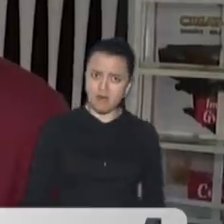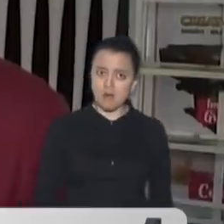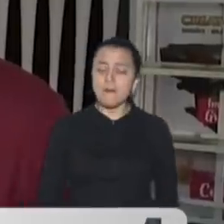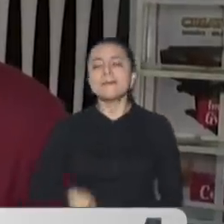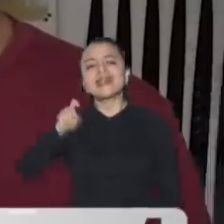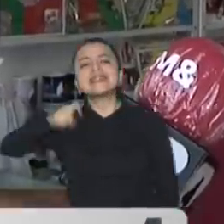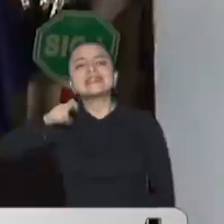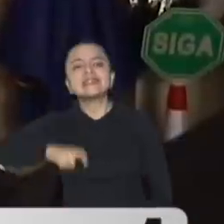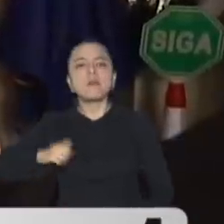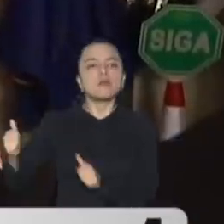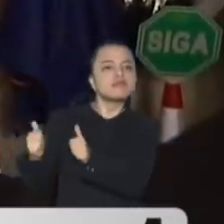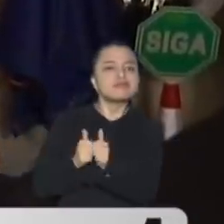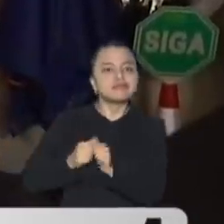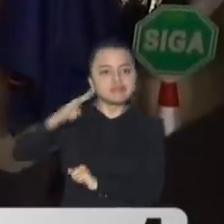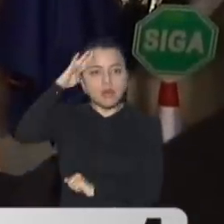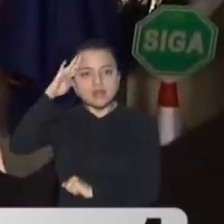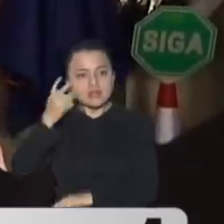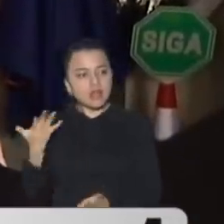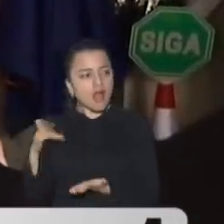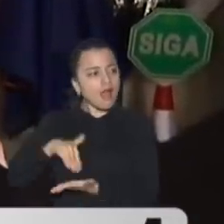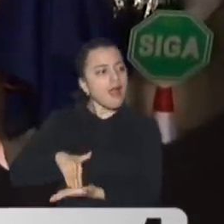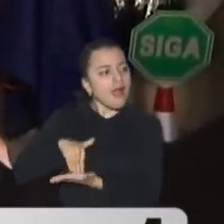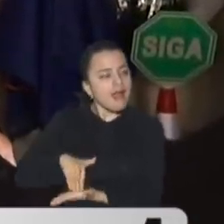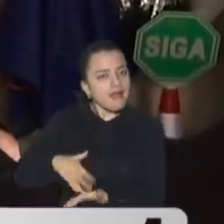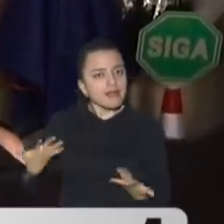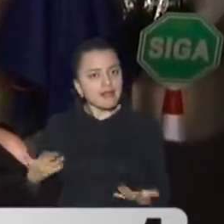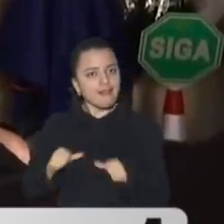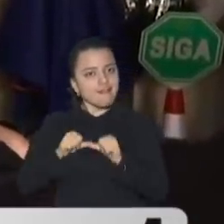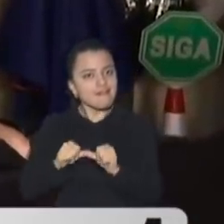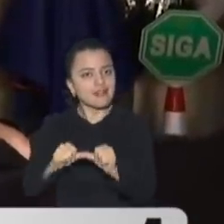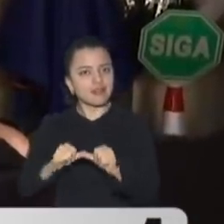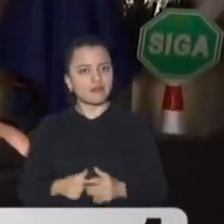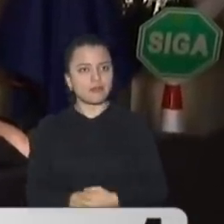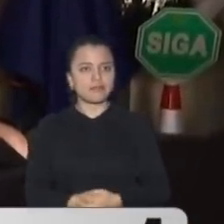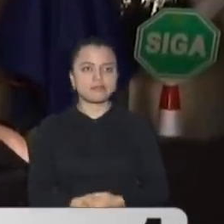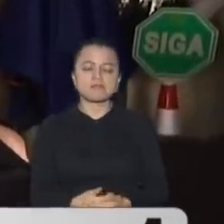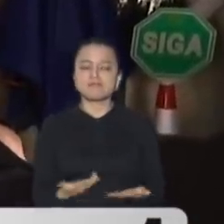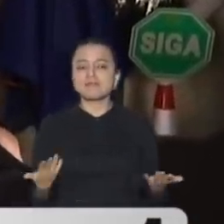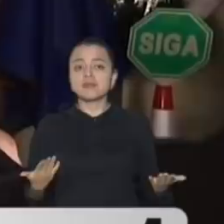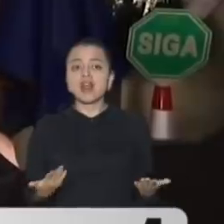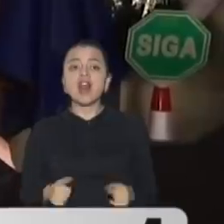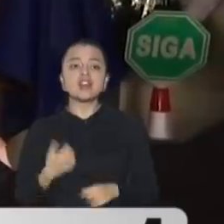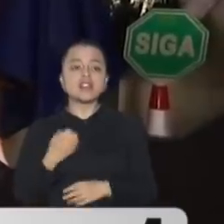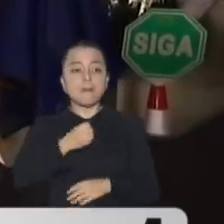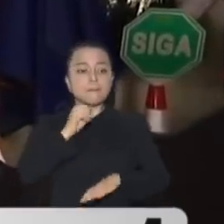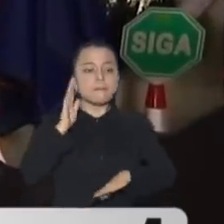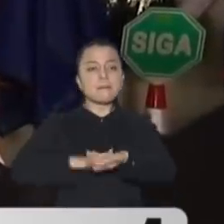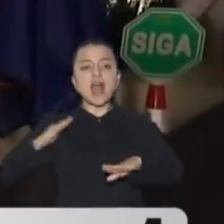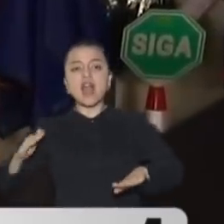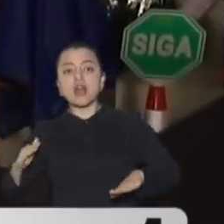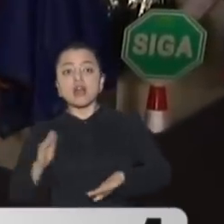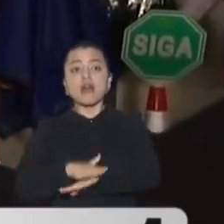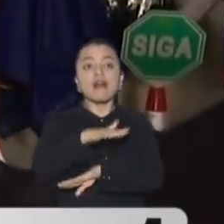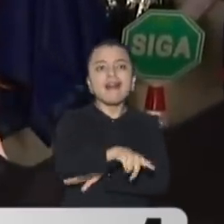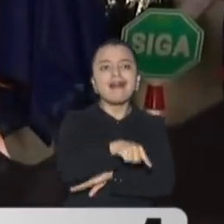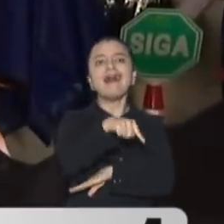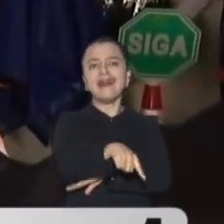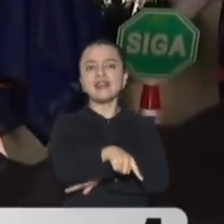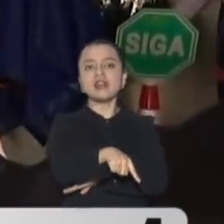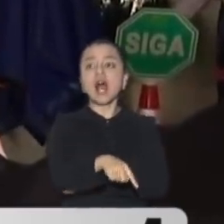más seguidamente. Sí. O después que suceden las cosas, es que uno se da cuenta que de la gravedad del asunto.